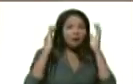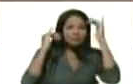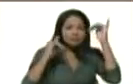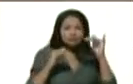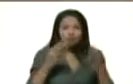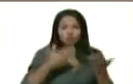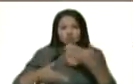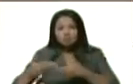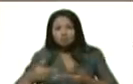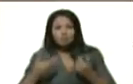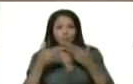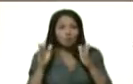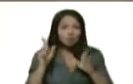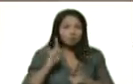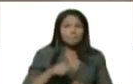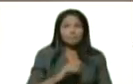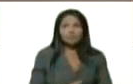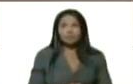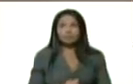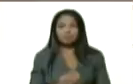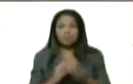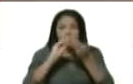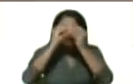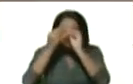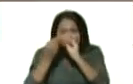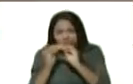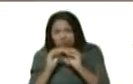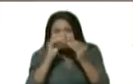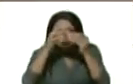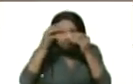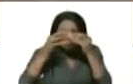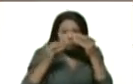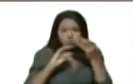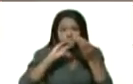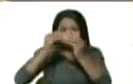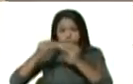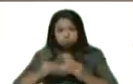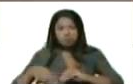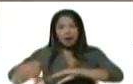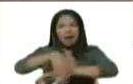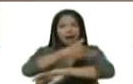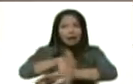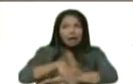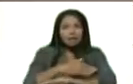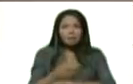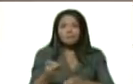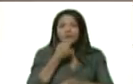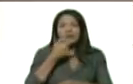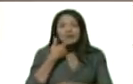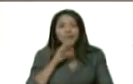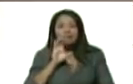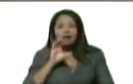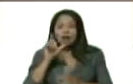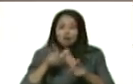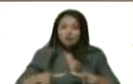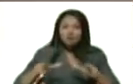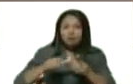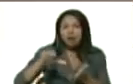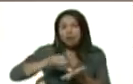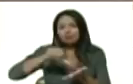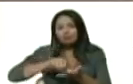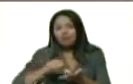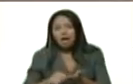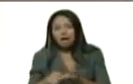de los servicios públicos, para tapar los huecos, para pavimentar, para poner bellas las ciudades, para garantizar